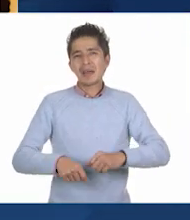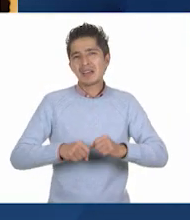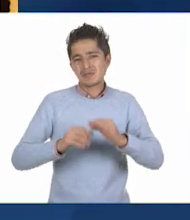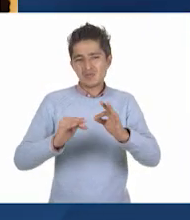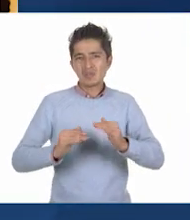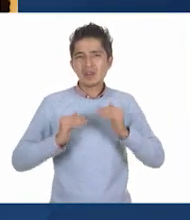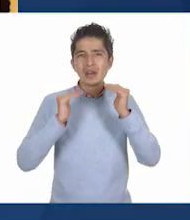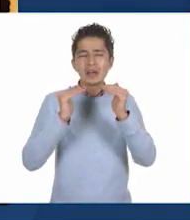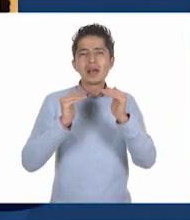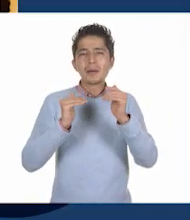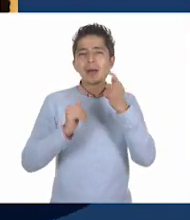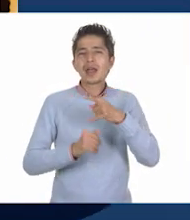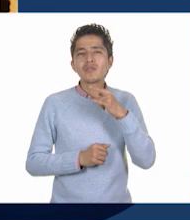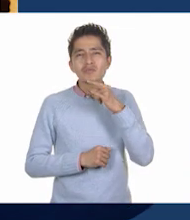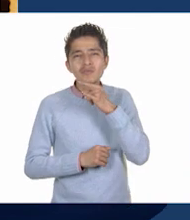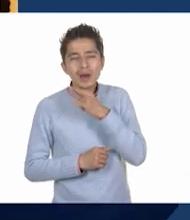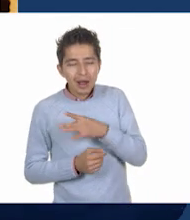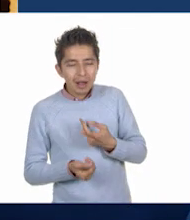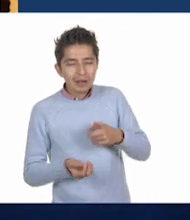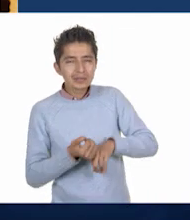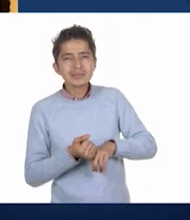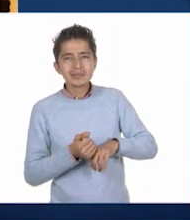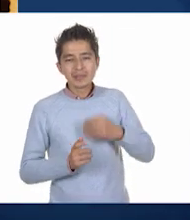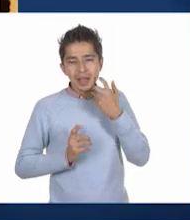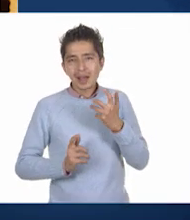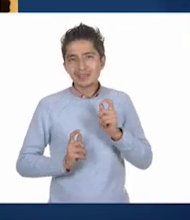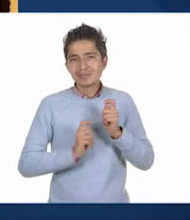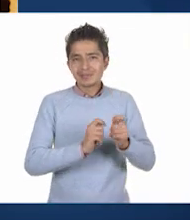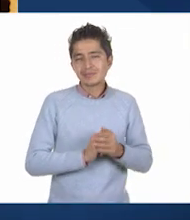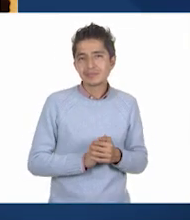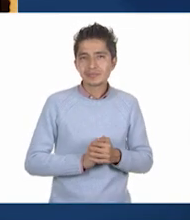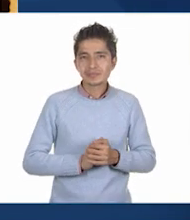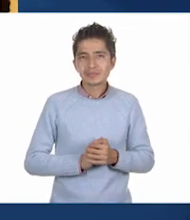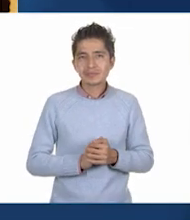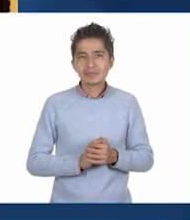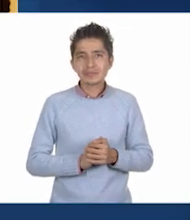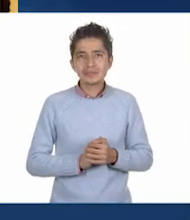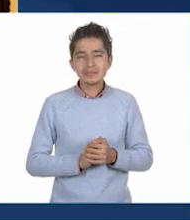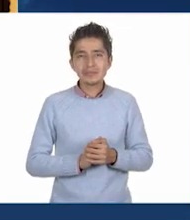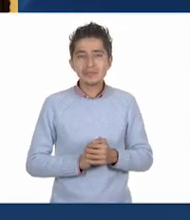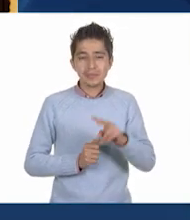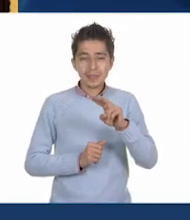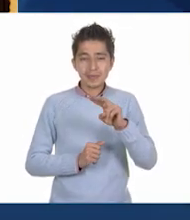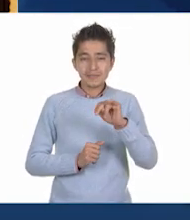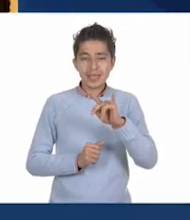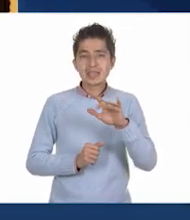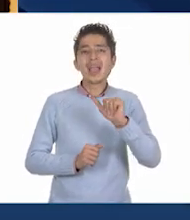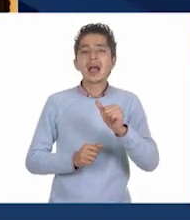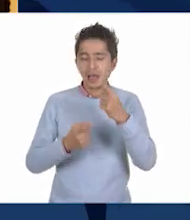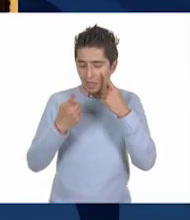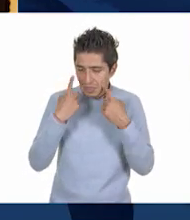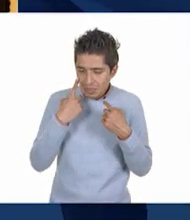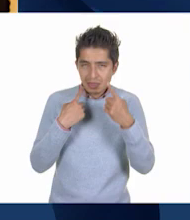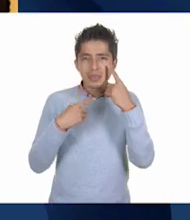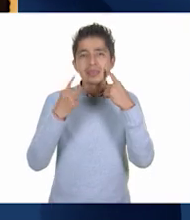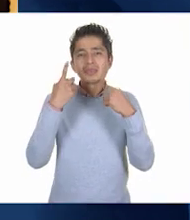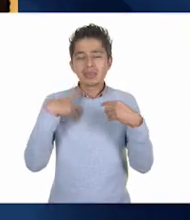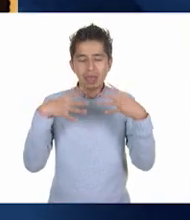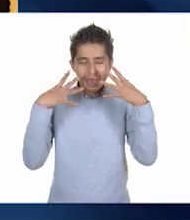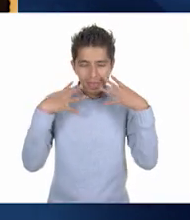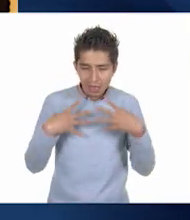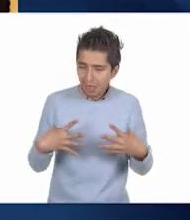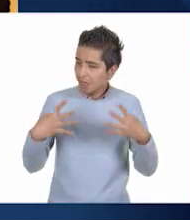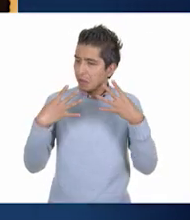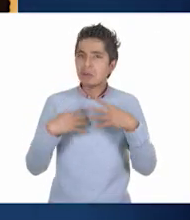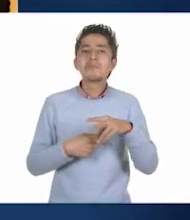para disimular lo ejecutivo de los cargos que detentan. Villa llorará con lágrimas amargas y